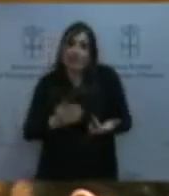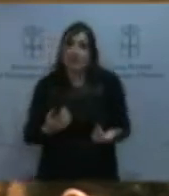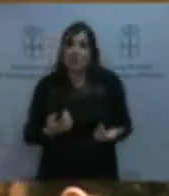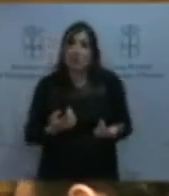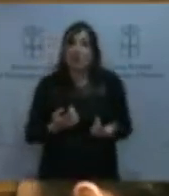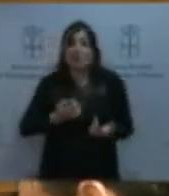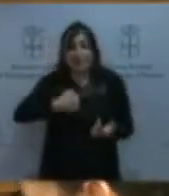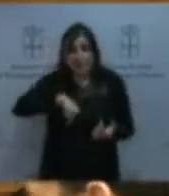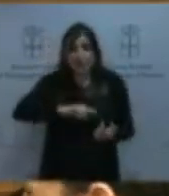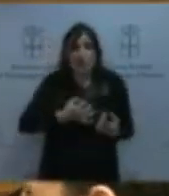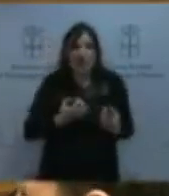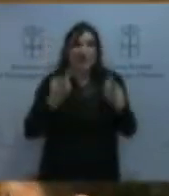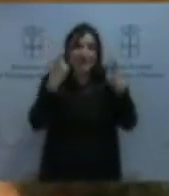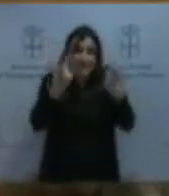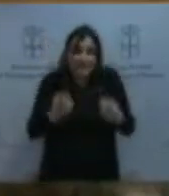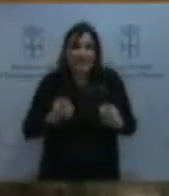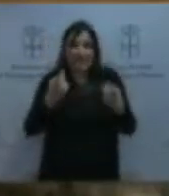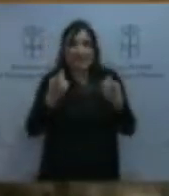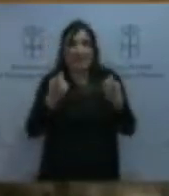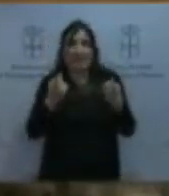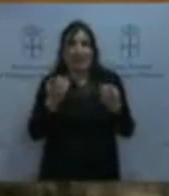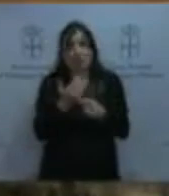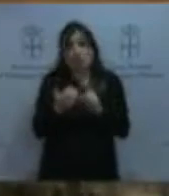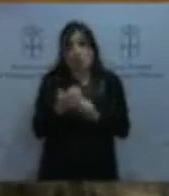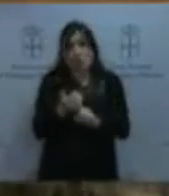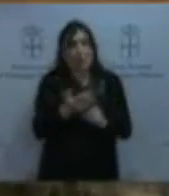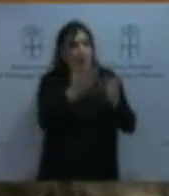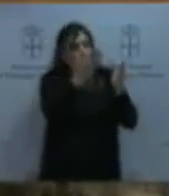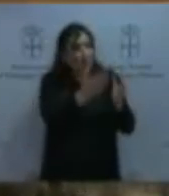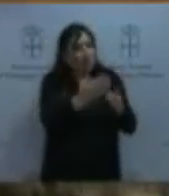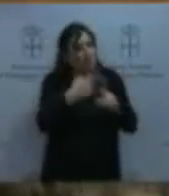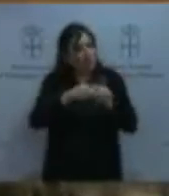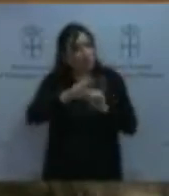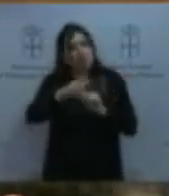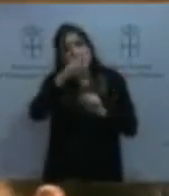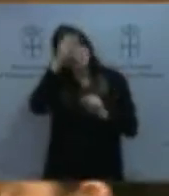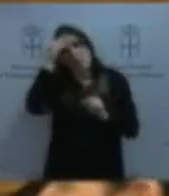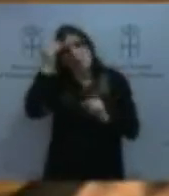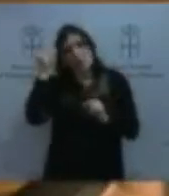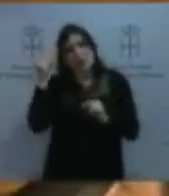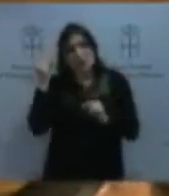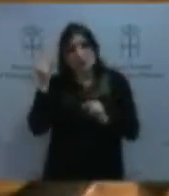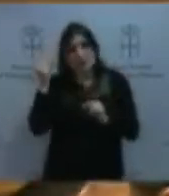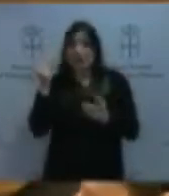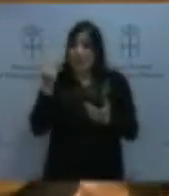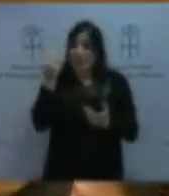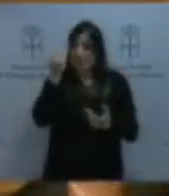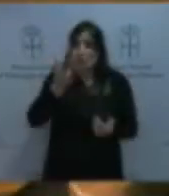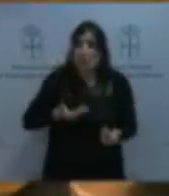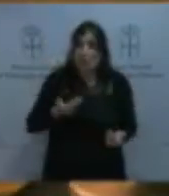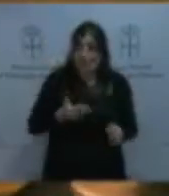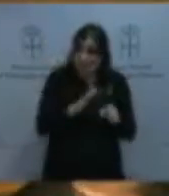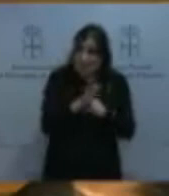Pero usted, sin embargo, se olvida de otras cosas que están pasando y que a mí me parecen relevantes. Este año, Asturias, contra los